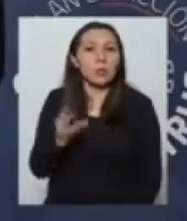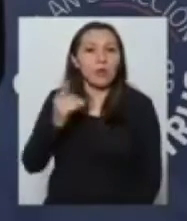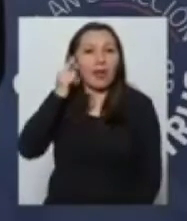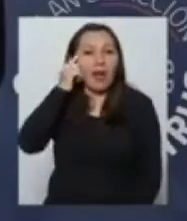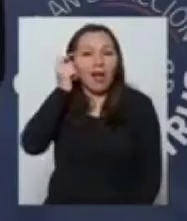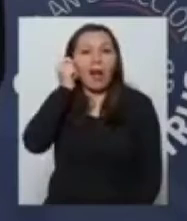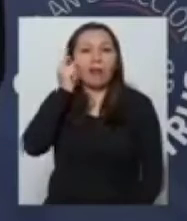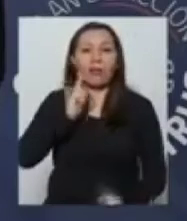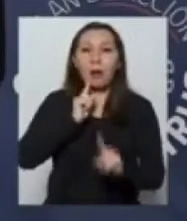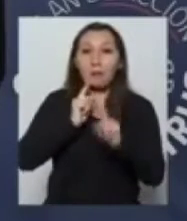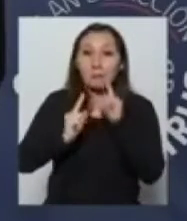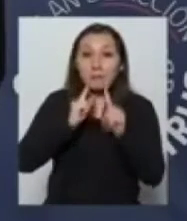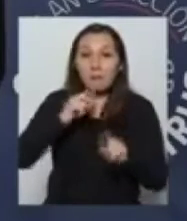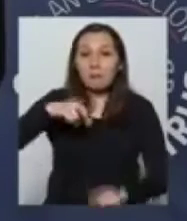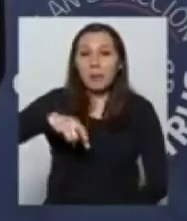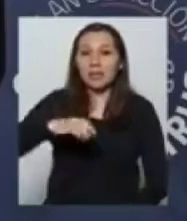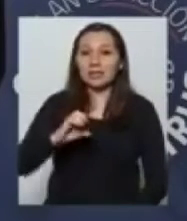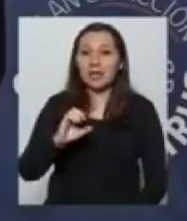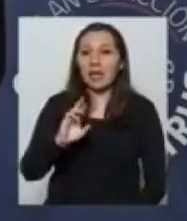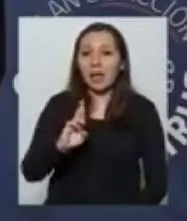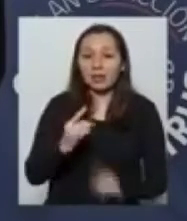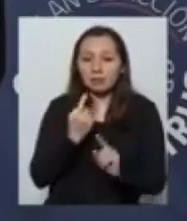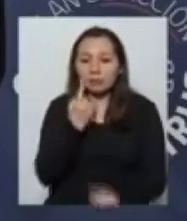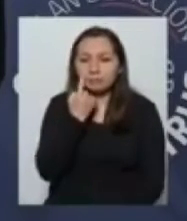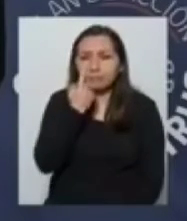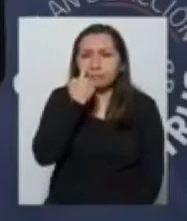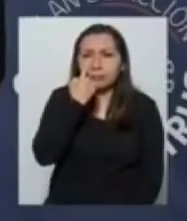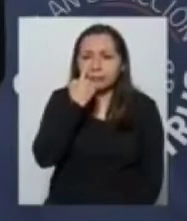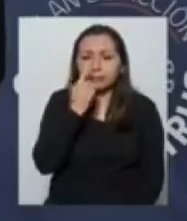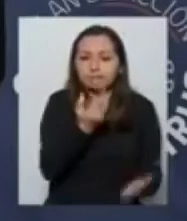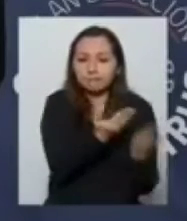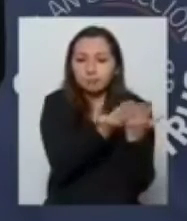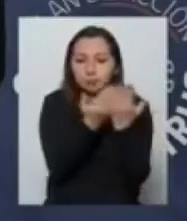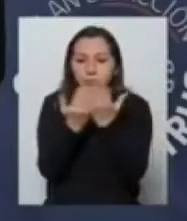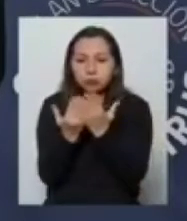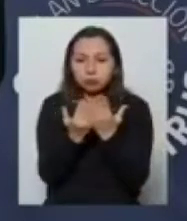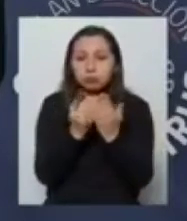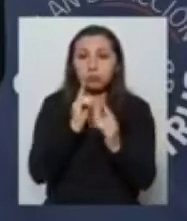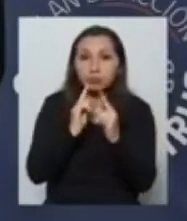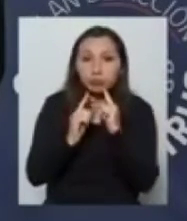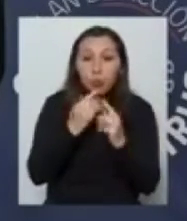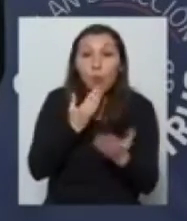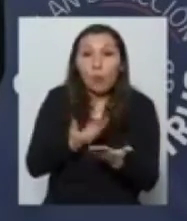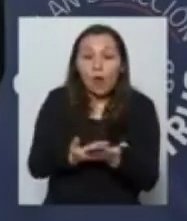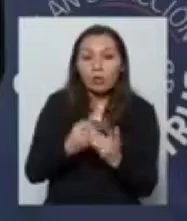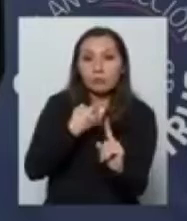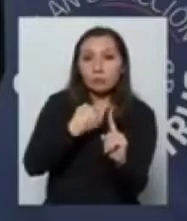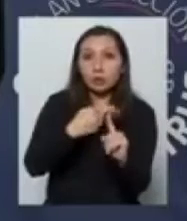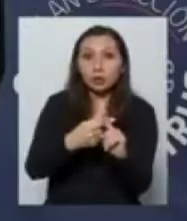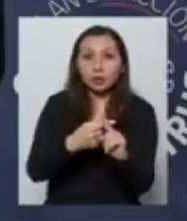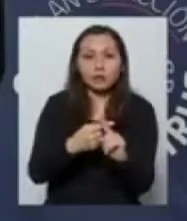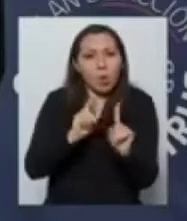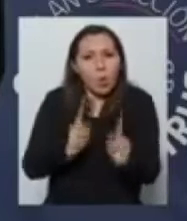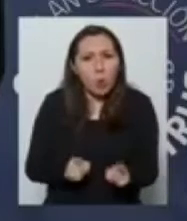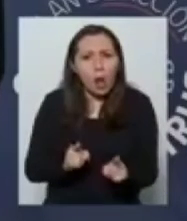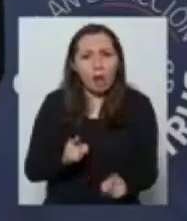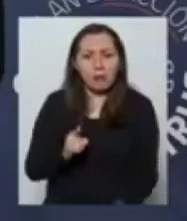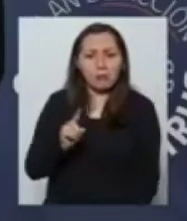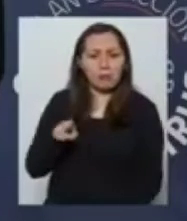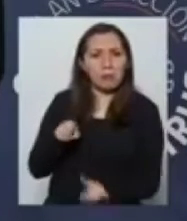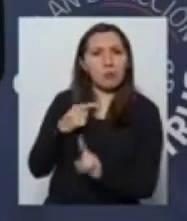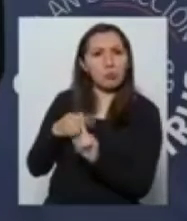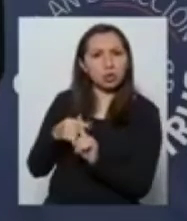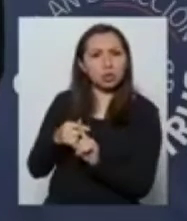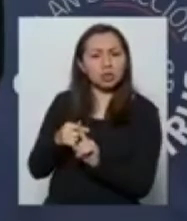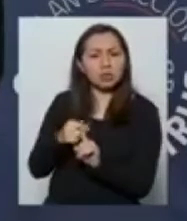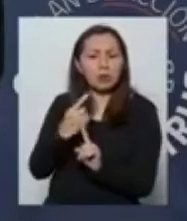nuevo del examen de PCR para señalar que cuando es positivo, a pesar que la persona